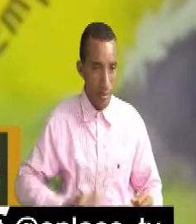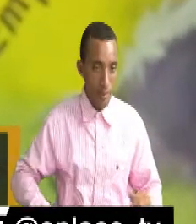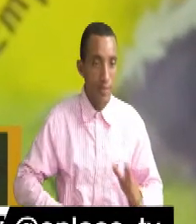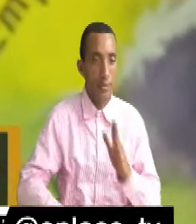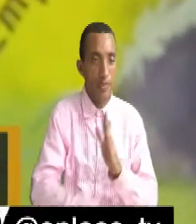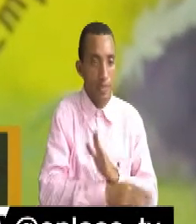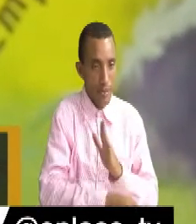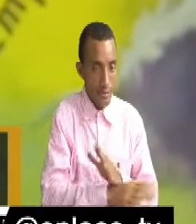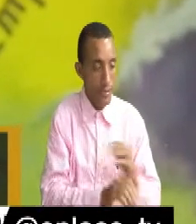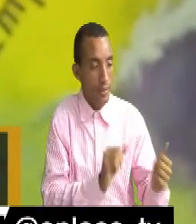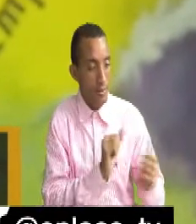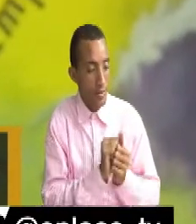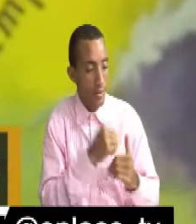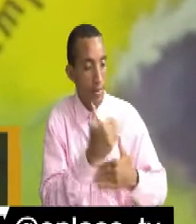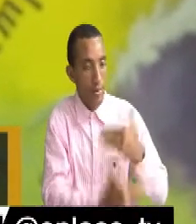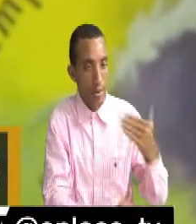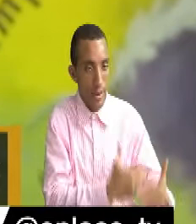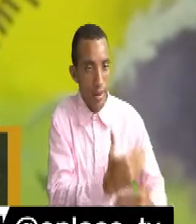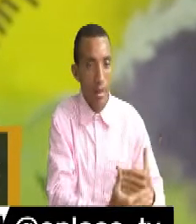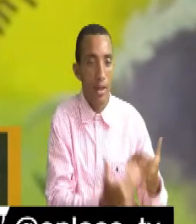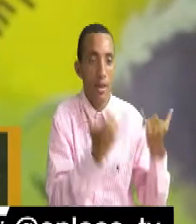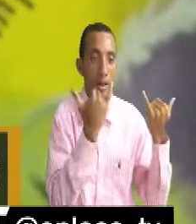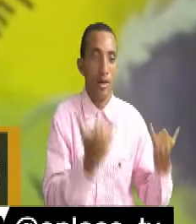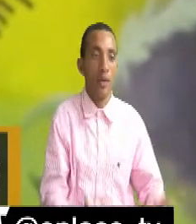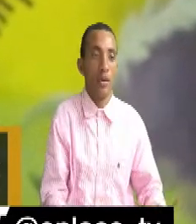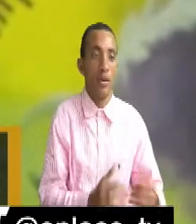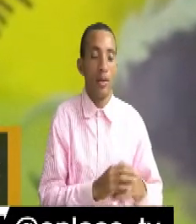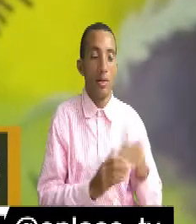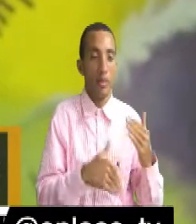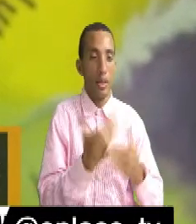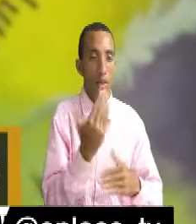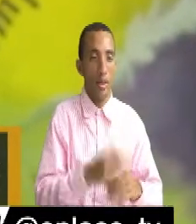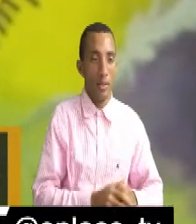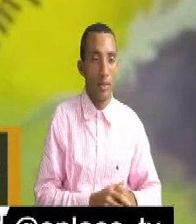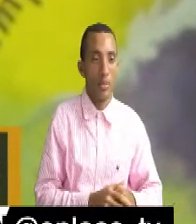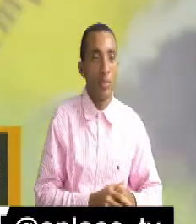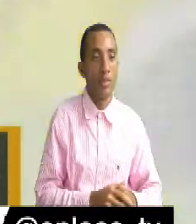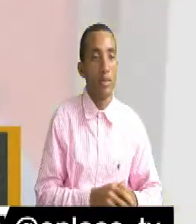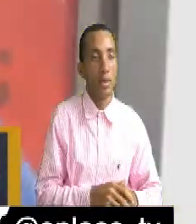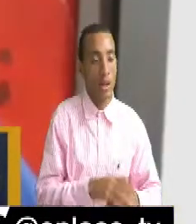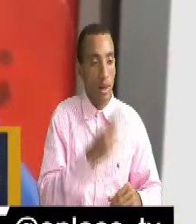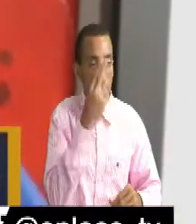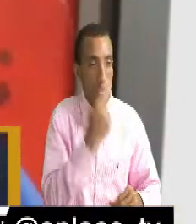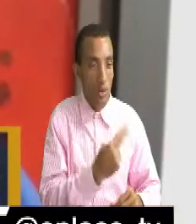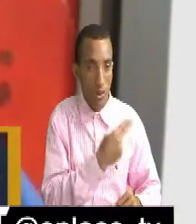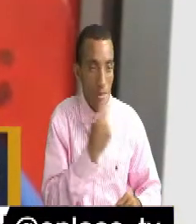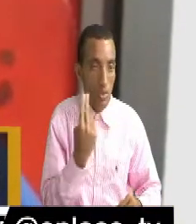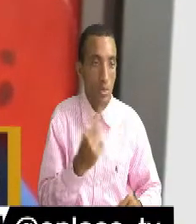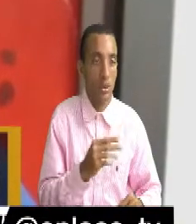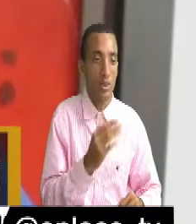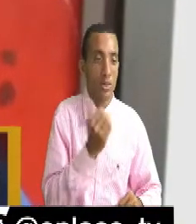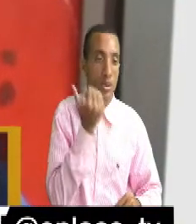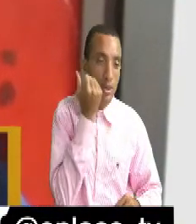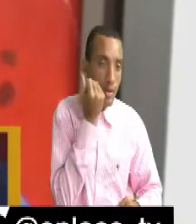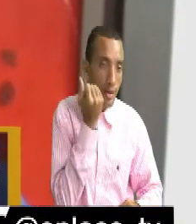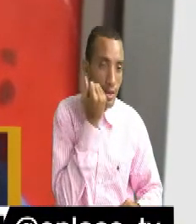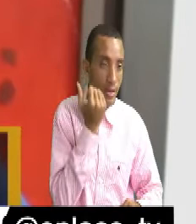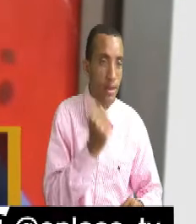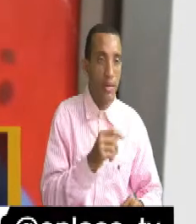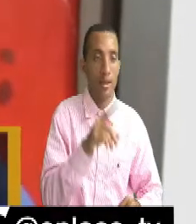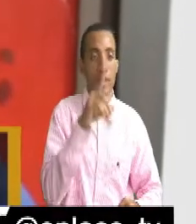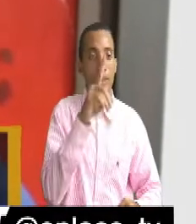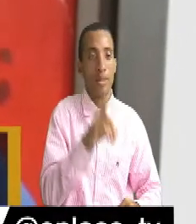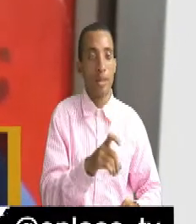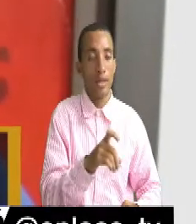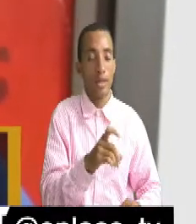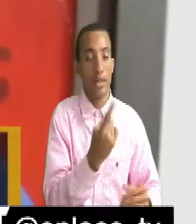con ellos en este proceso, pues apenas estamos empezando, se hicieron algunos compromisos con gases. Más de 600 familias están necesitando